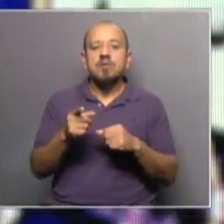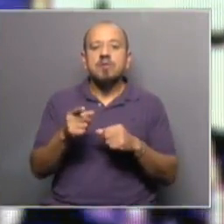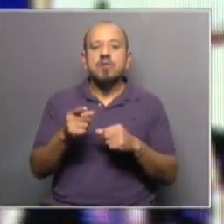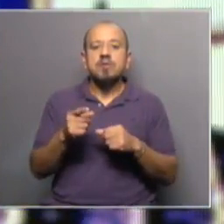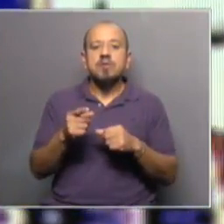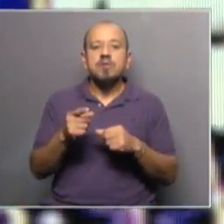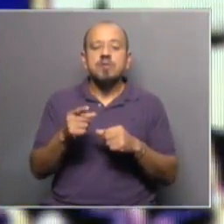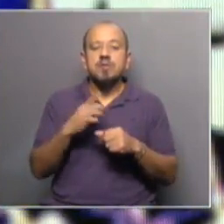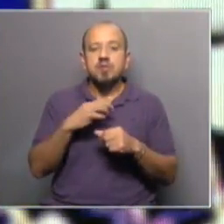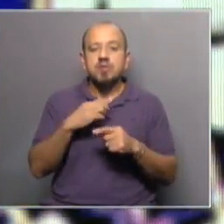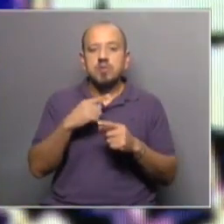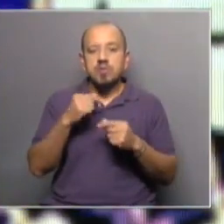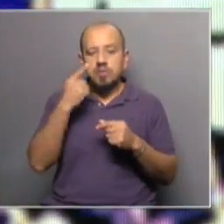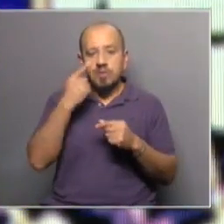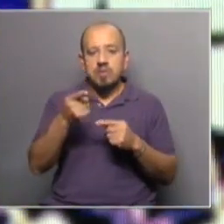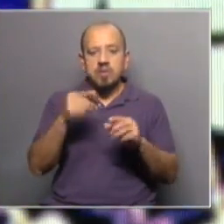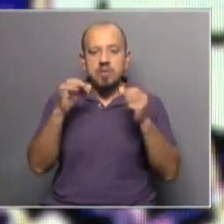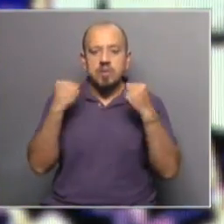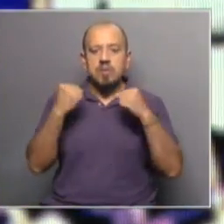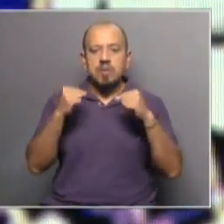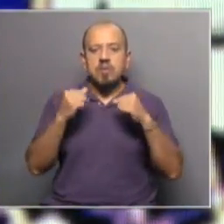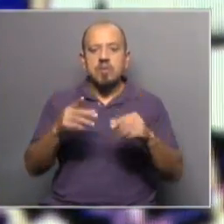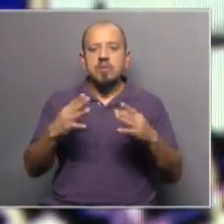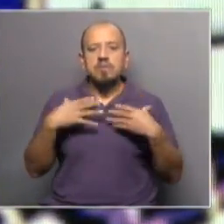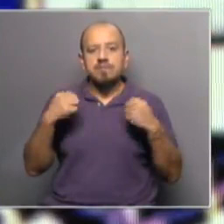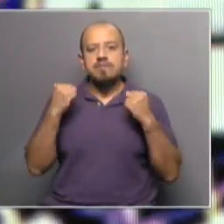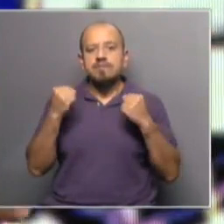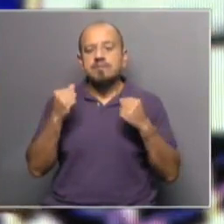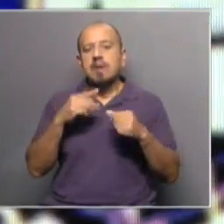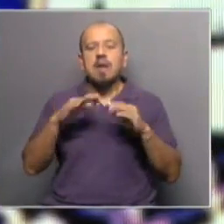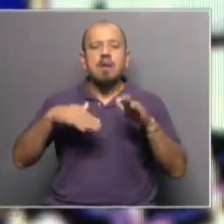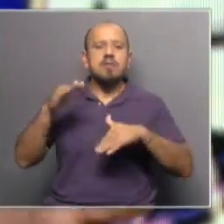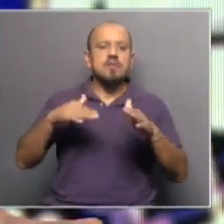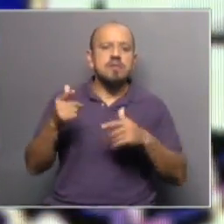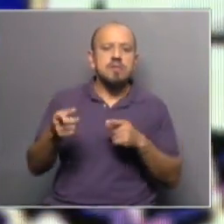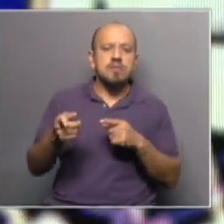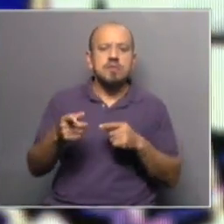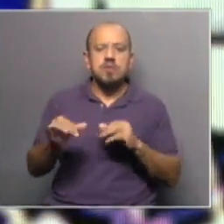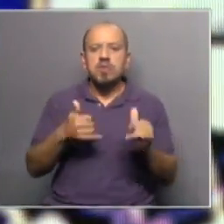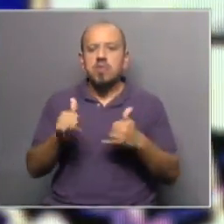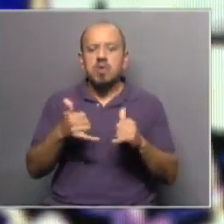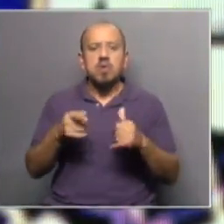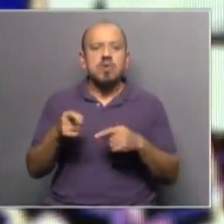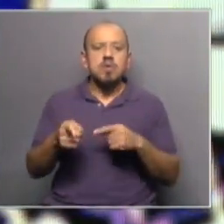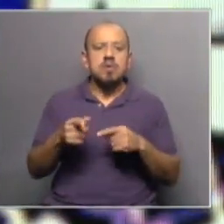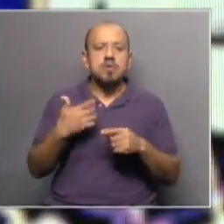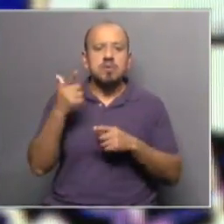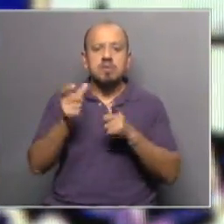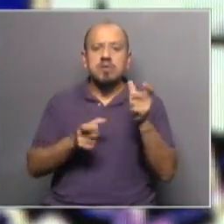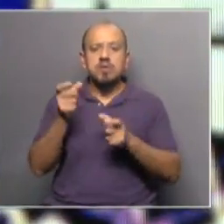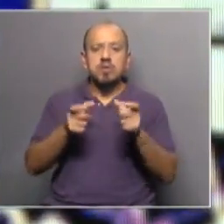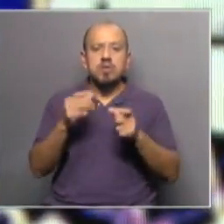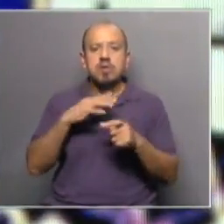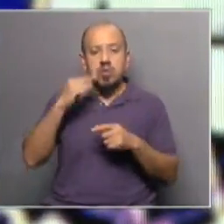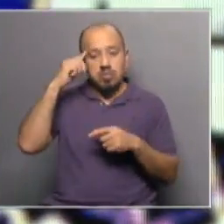nosotros hoy miramos el deporte, el fenómeno, cómo somos hasta como hinchas, ¿no? Porque a veces también nos olvidamos de que los jugadores son personas que se forman, que